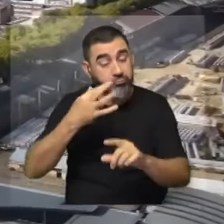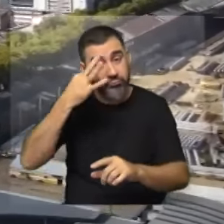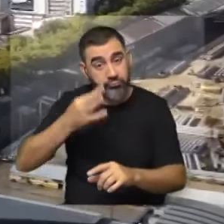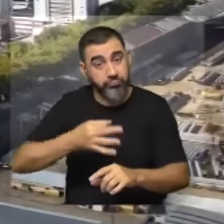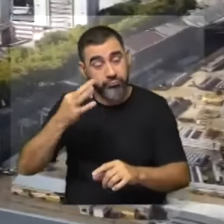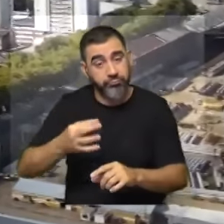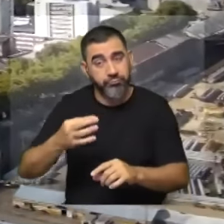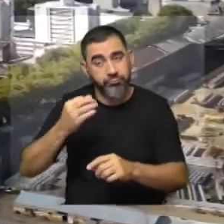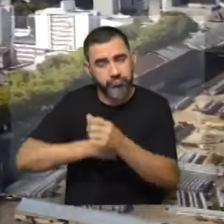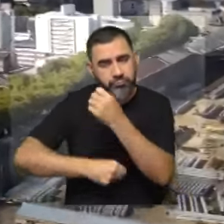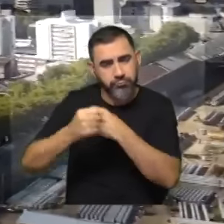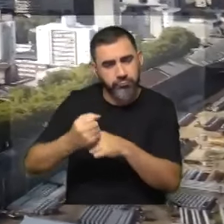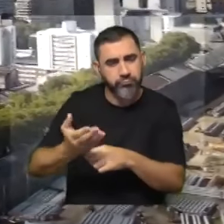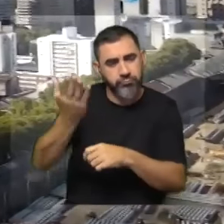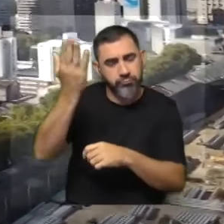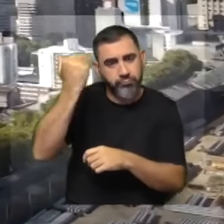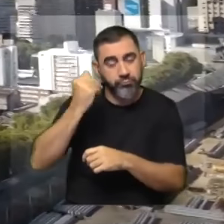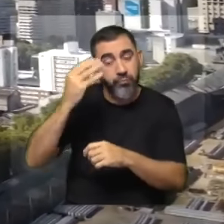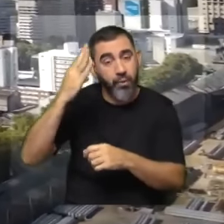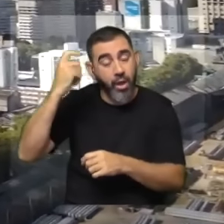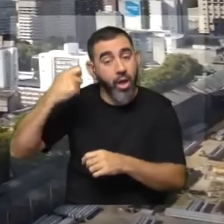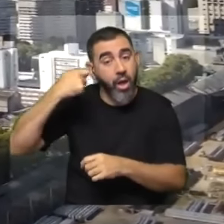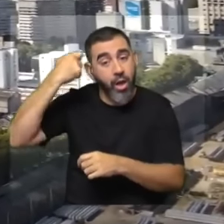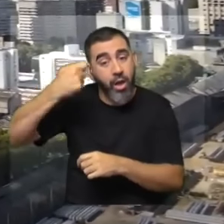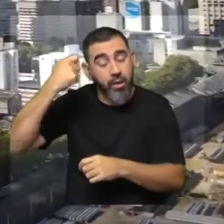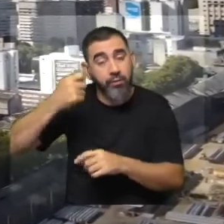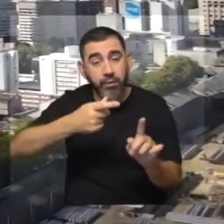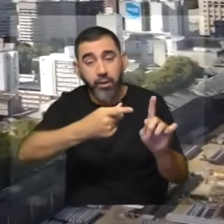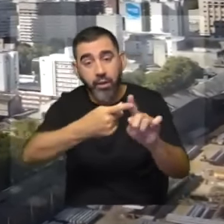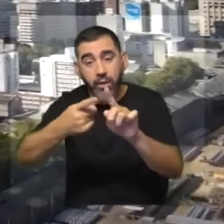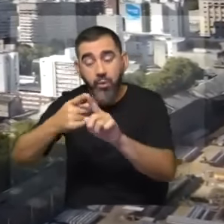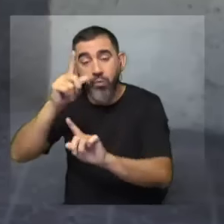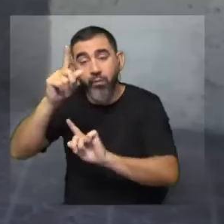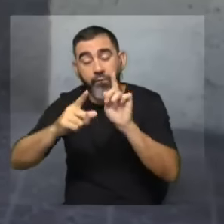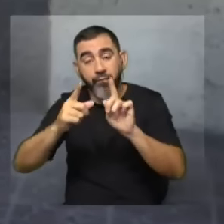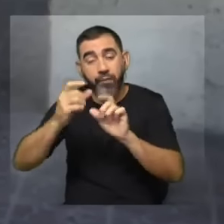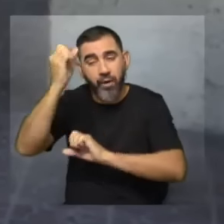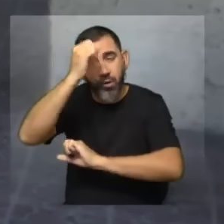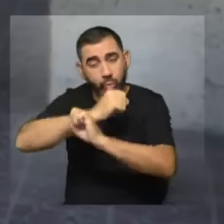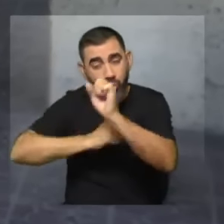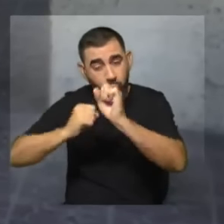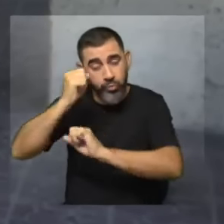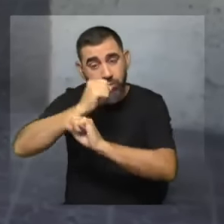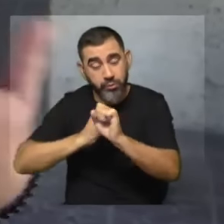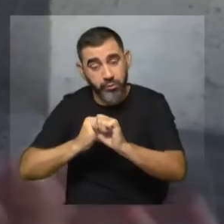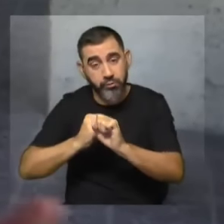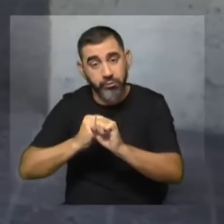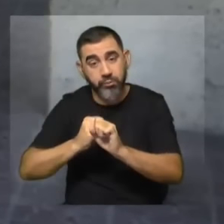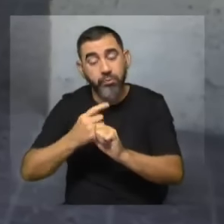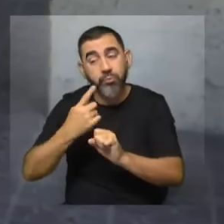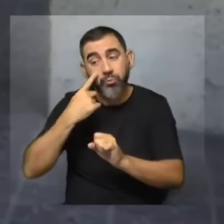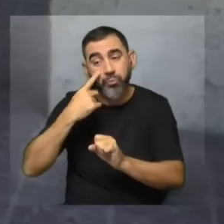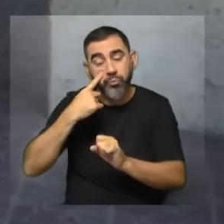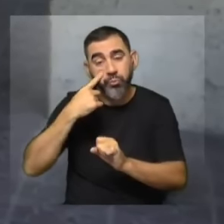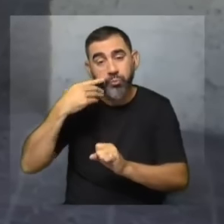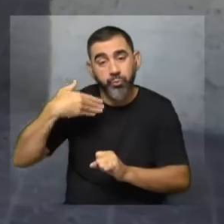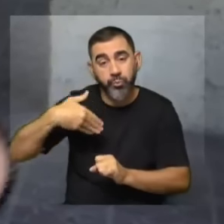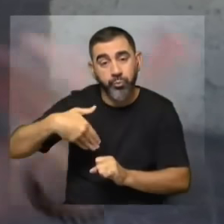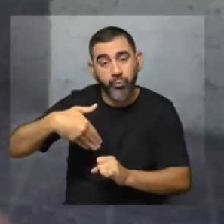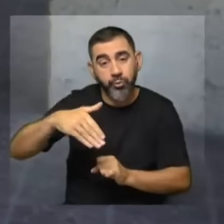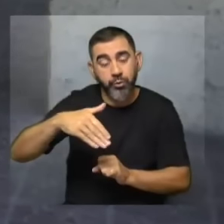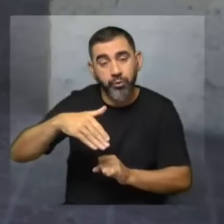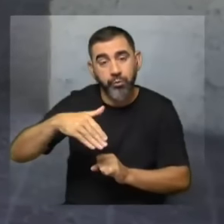que hace unos años atrás antel en acuerdo con la Facultad de ingeniería hicieron pruebas para